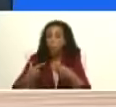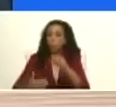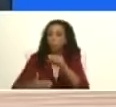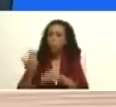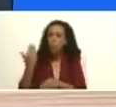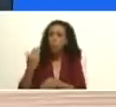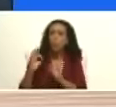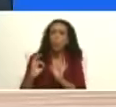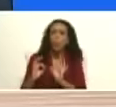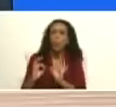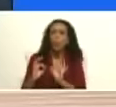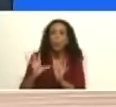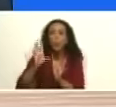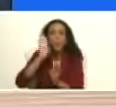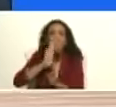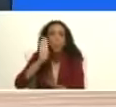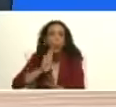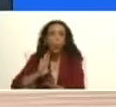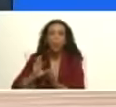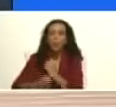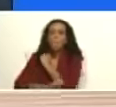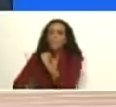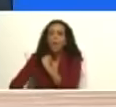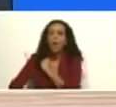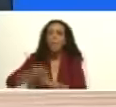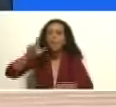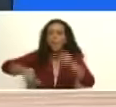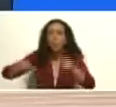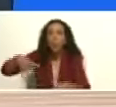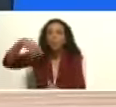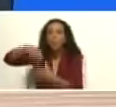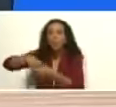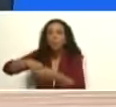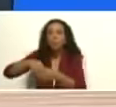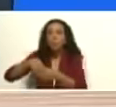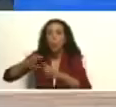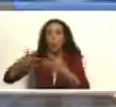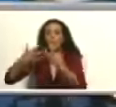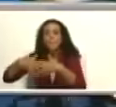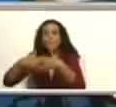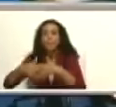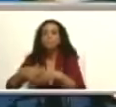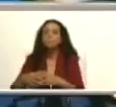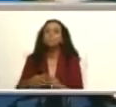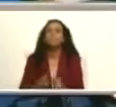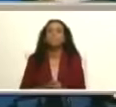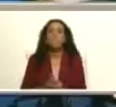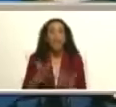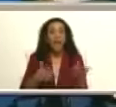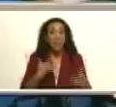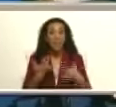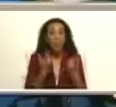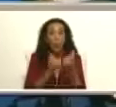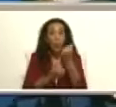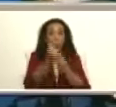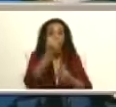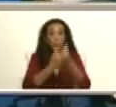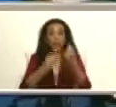metimos contra la corrupción y el bandidaje empezando el año. La actividad